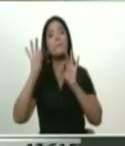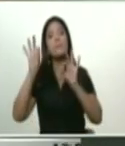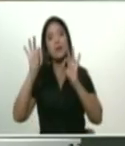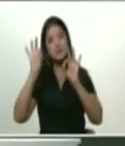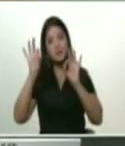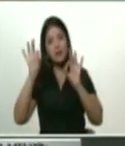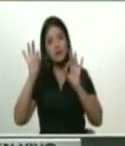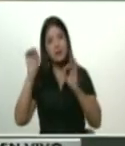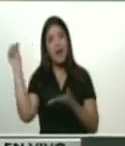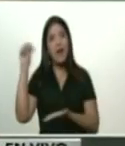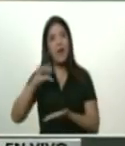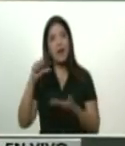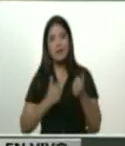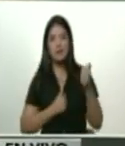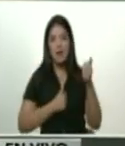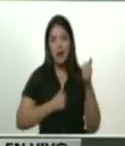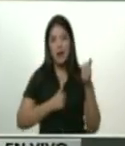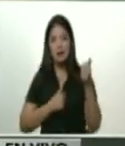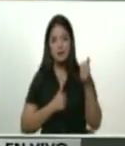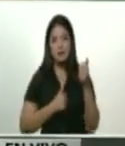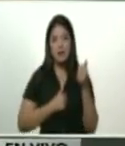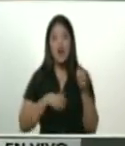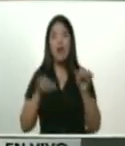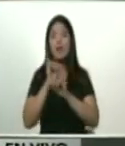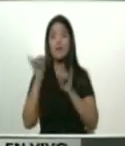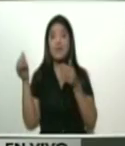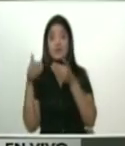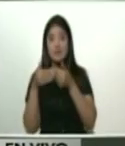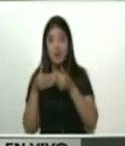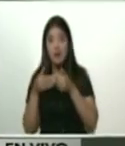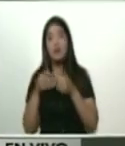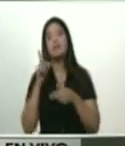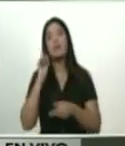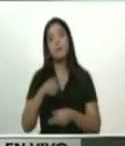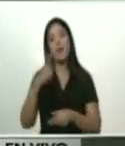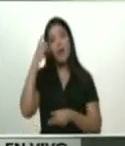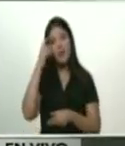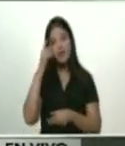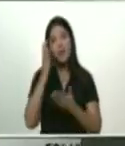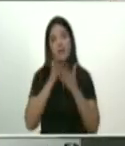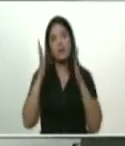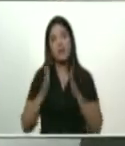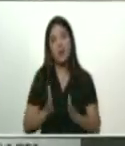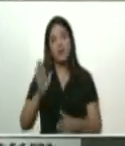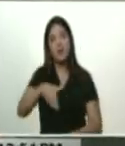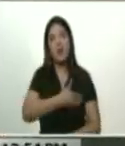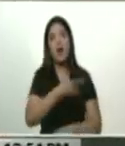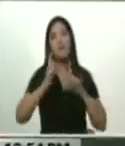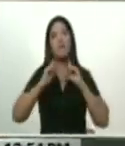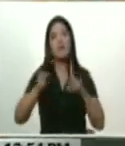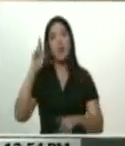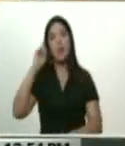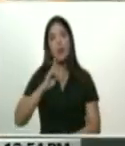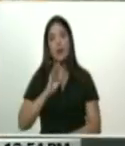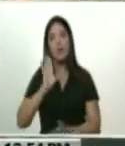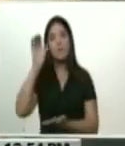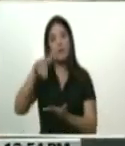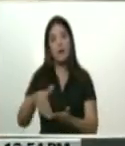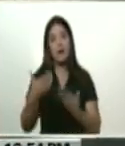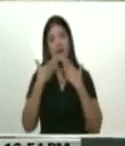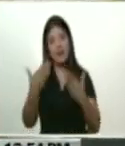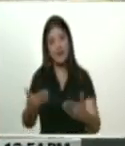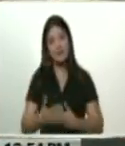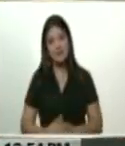énfasis a la salsa en la apertura, en la clausura y el Día del Estudiante Universitario en la Avenida Bolívar de Maracay. Muchas